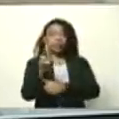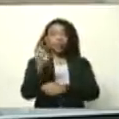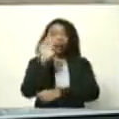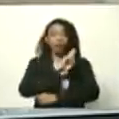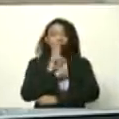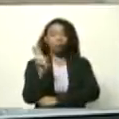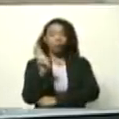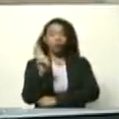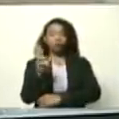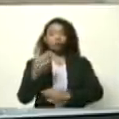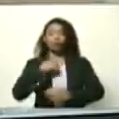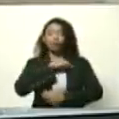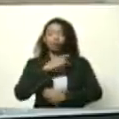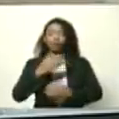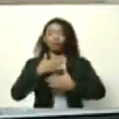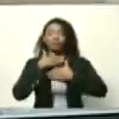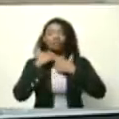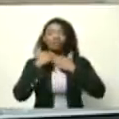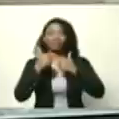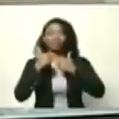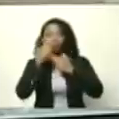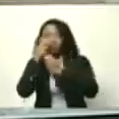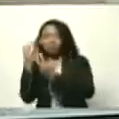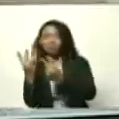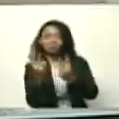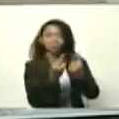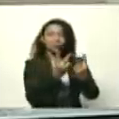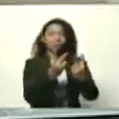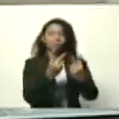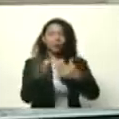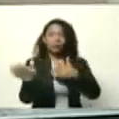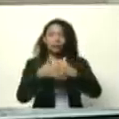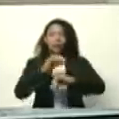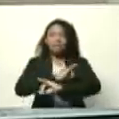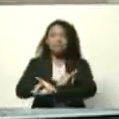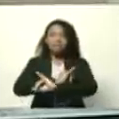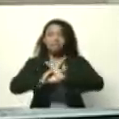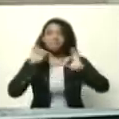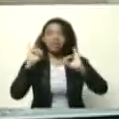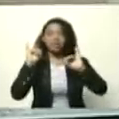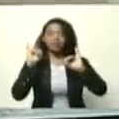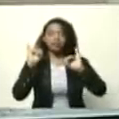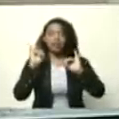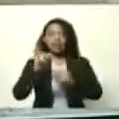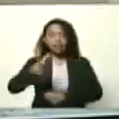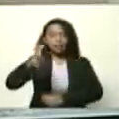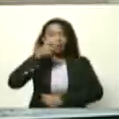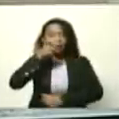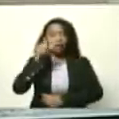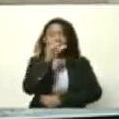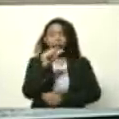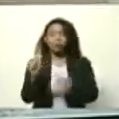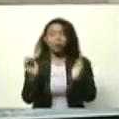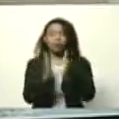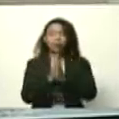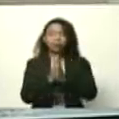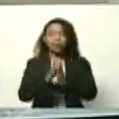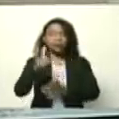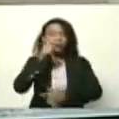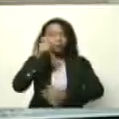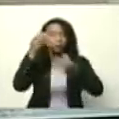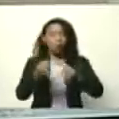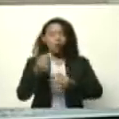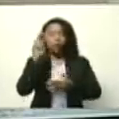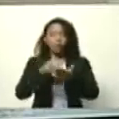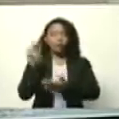República, les damos la más cordial bienvenida al cierre del dispositivo de seguridad Semana Santa Segura